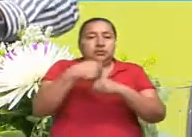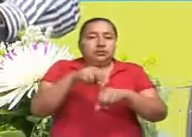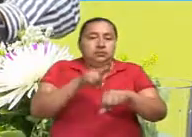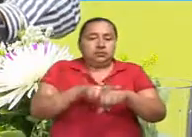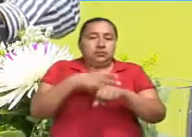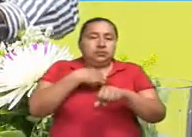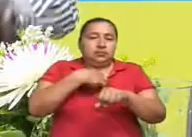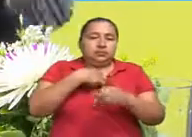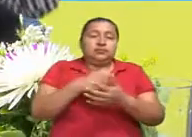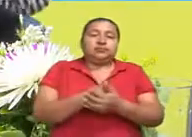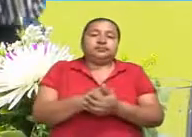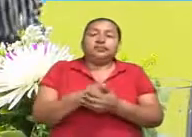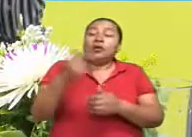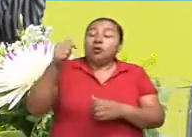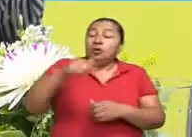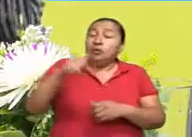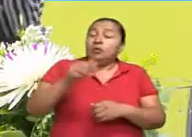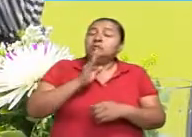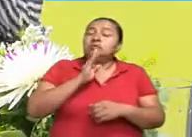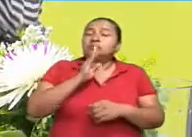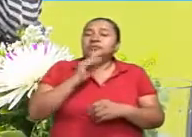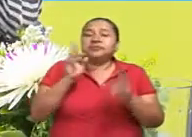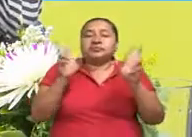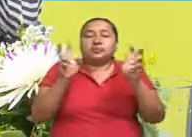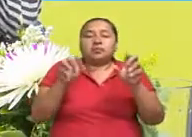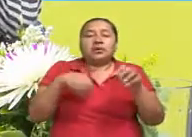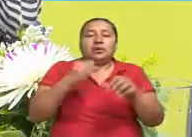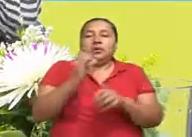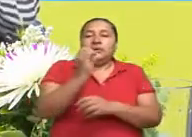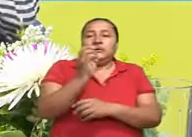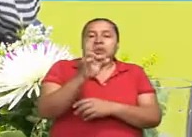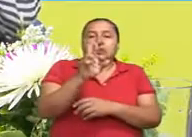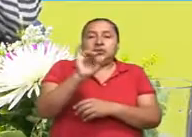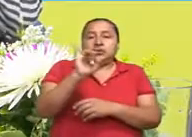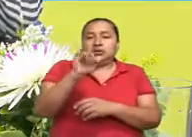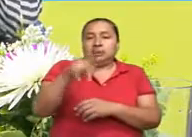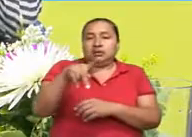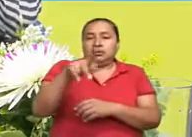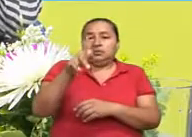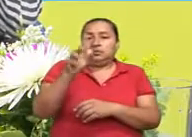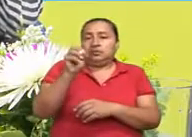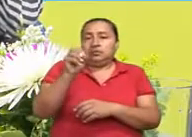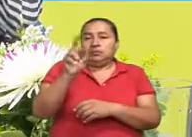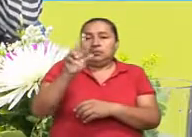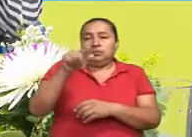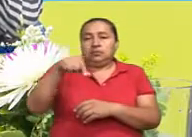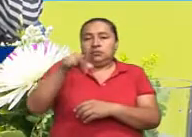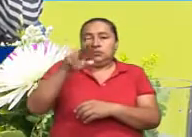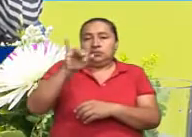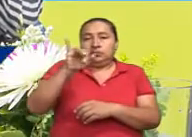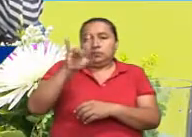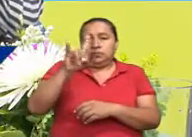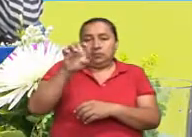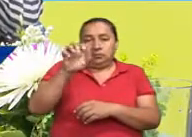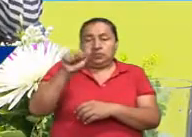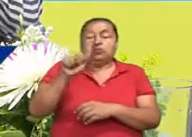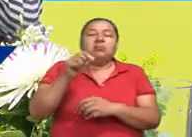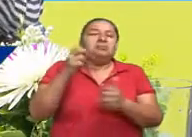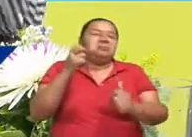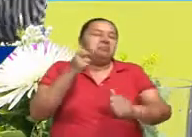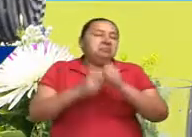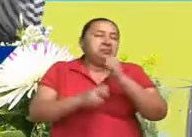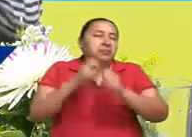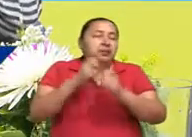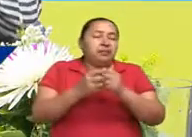canal de la Asamblea Nacional. Hoy estamos hablando sobre la criptorquidia, un trastorno que se presenta en los testículos